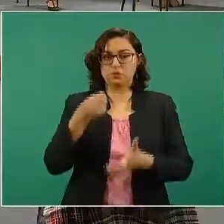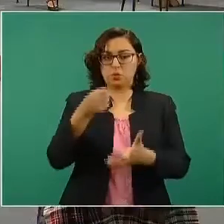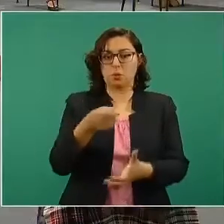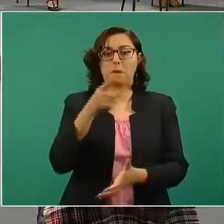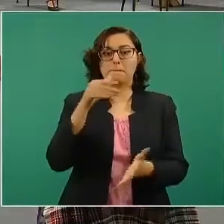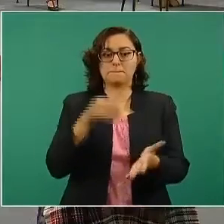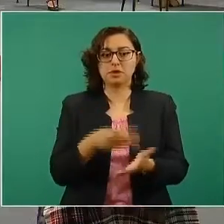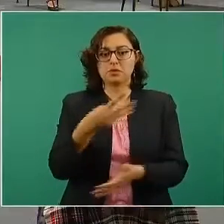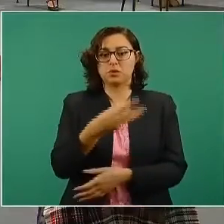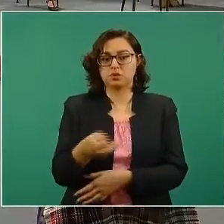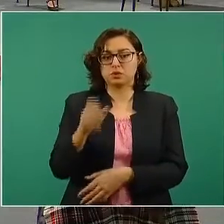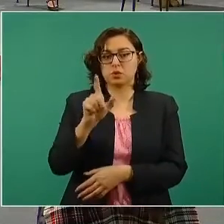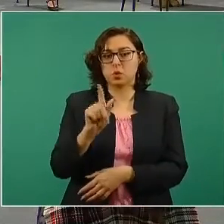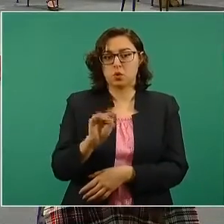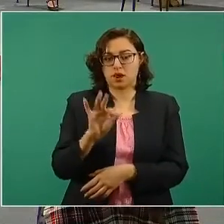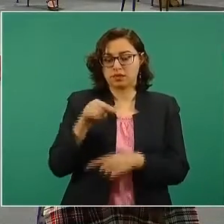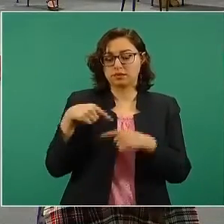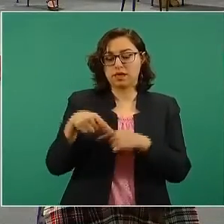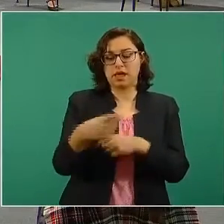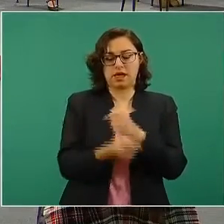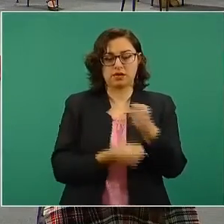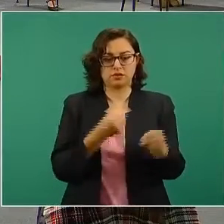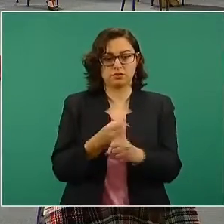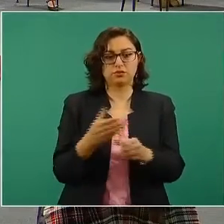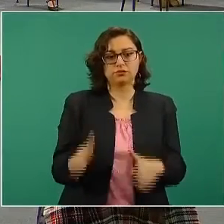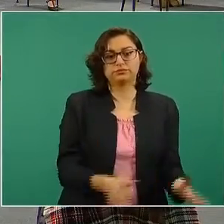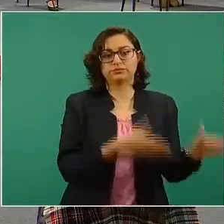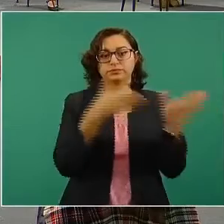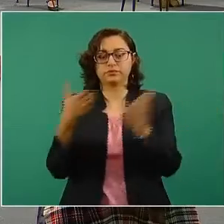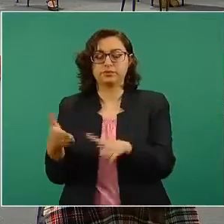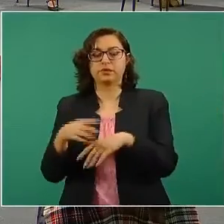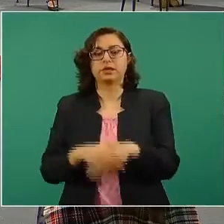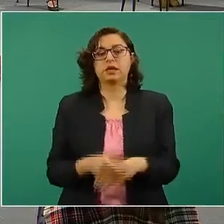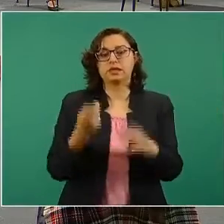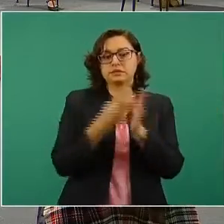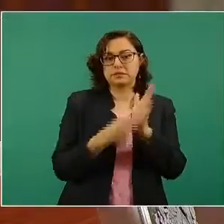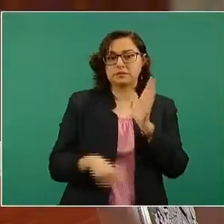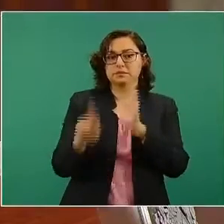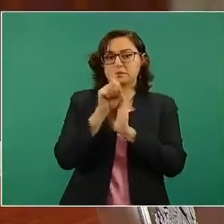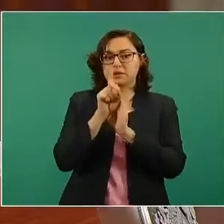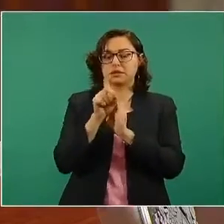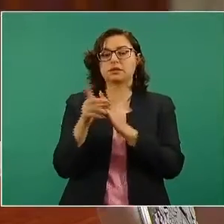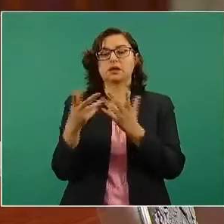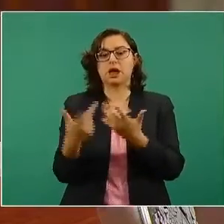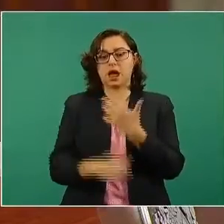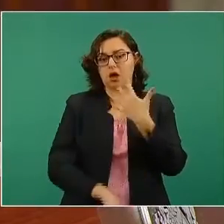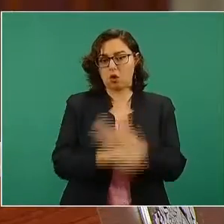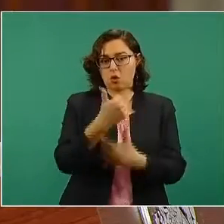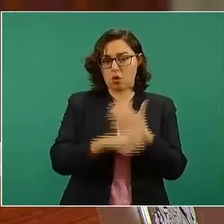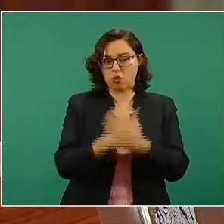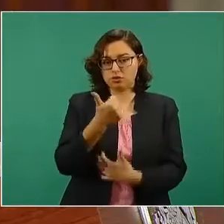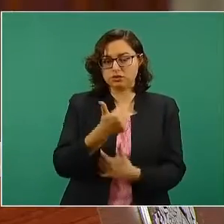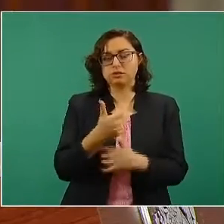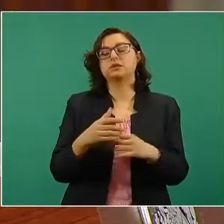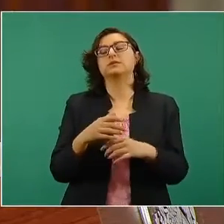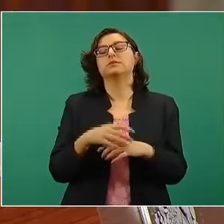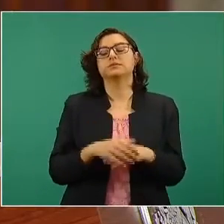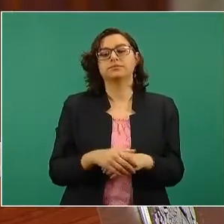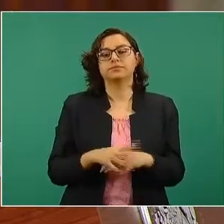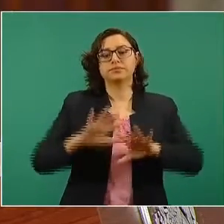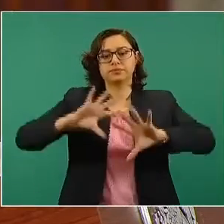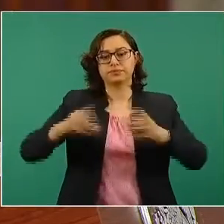1,440. Adelante. En el caso de unidades habitacionales dañadas, son 11 unidades completas,